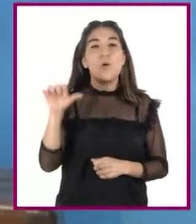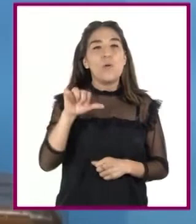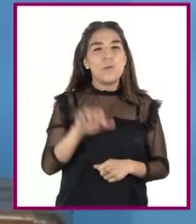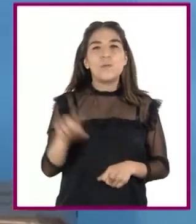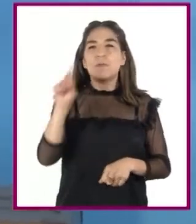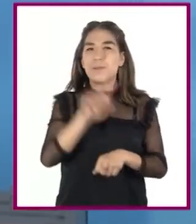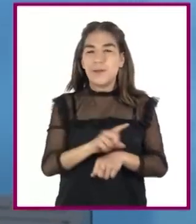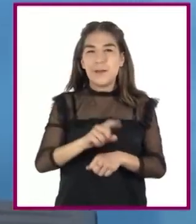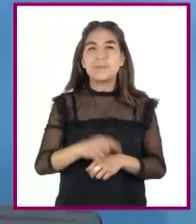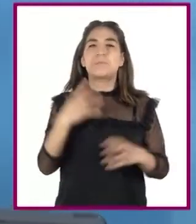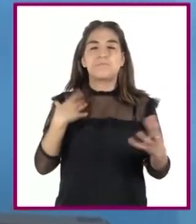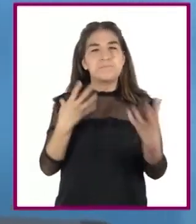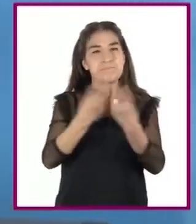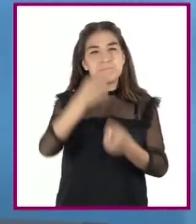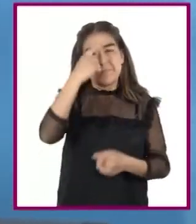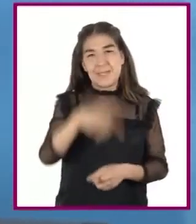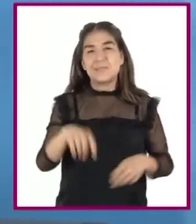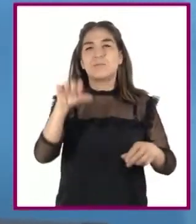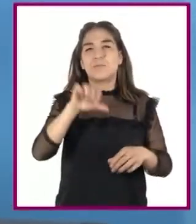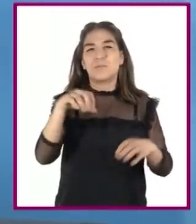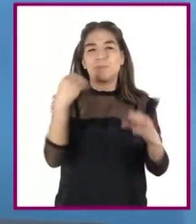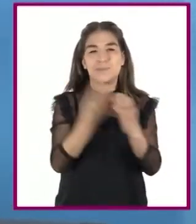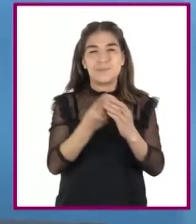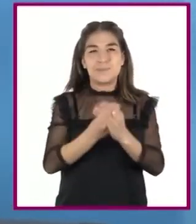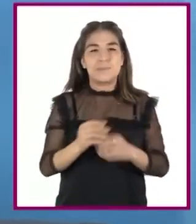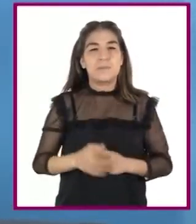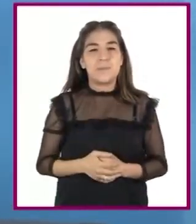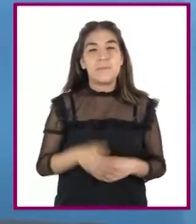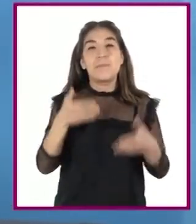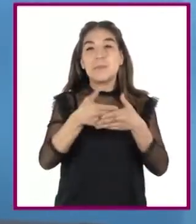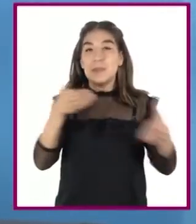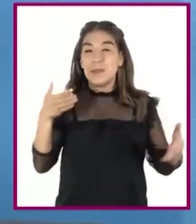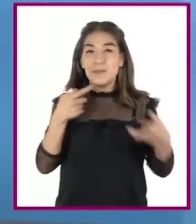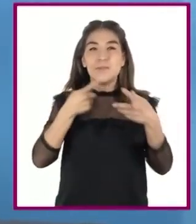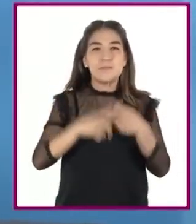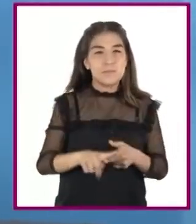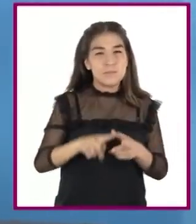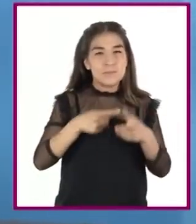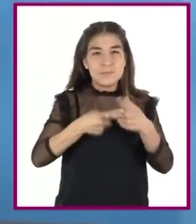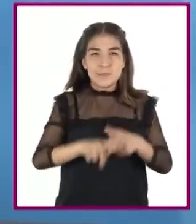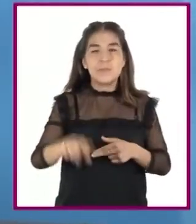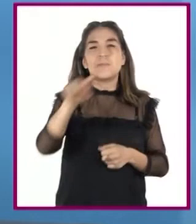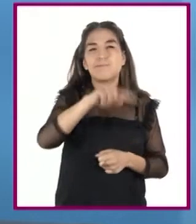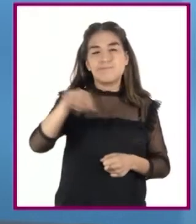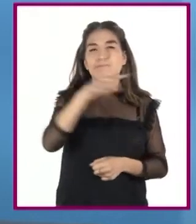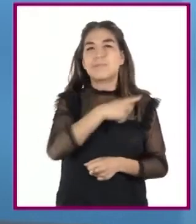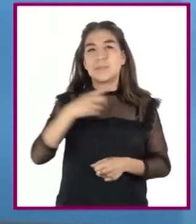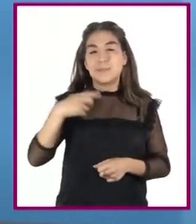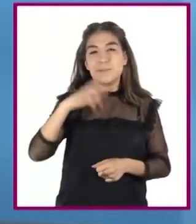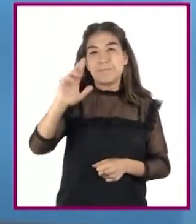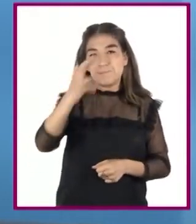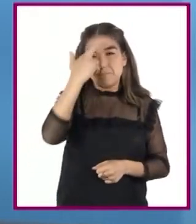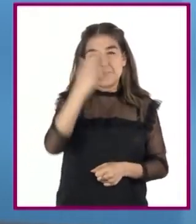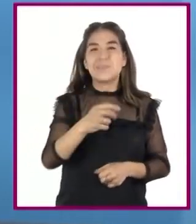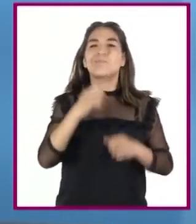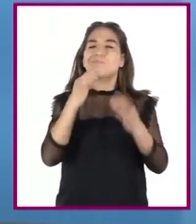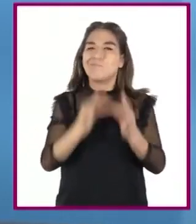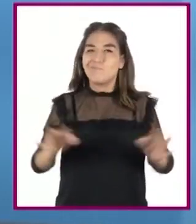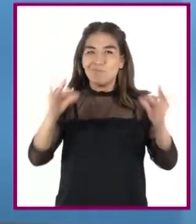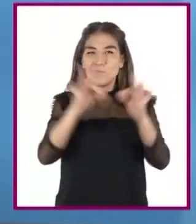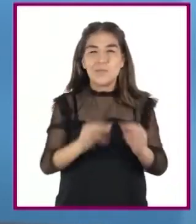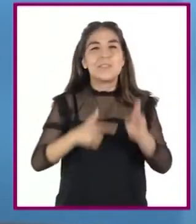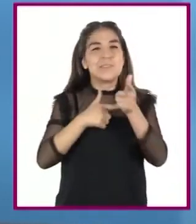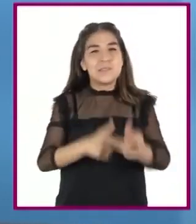los acompañaré en esta sesión. Antes de iniciar, recuerden que es muy importante llevar a la práctica las